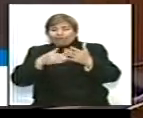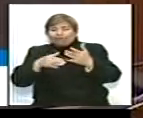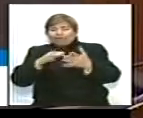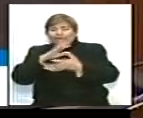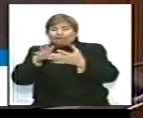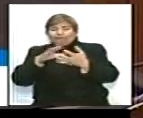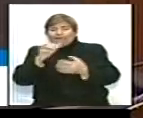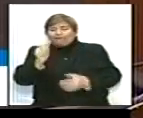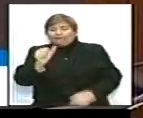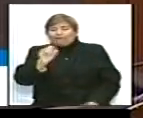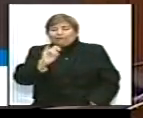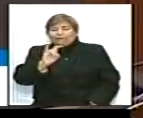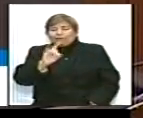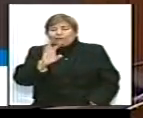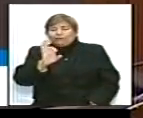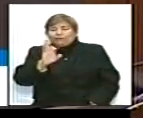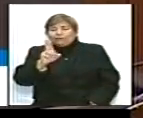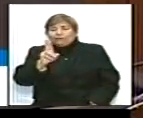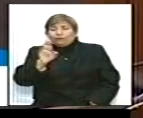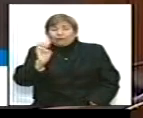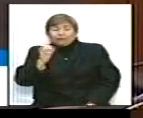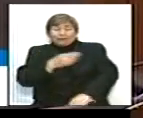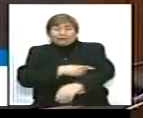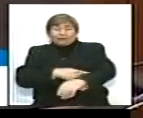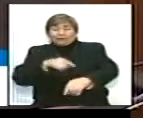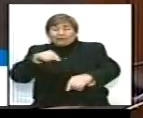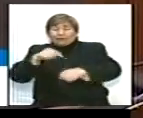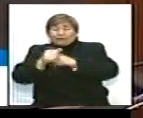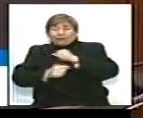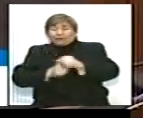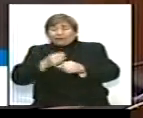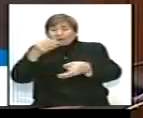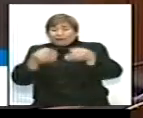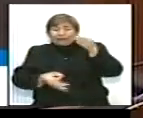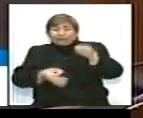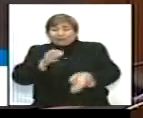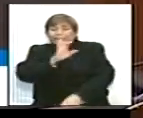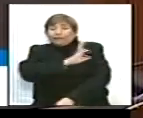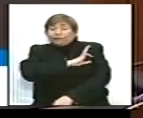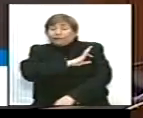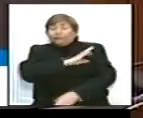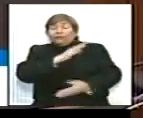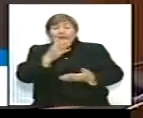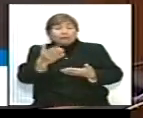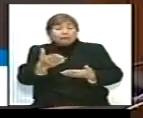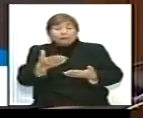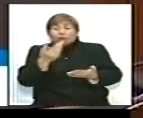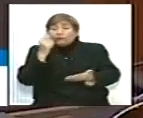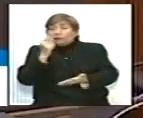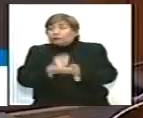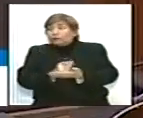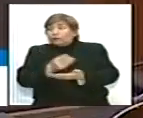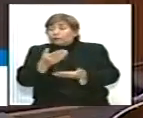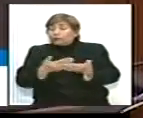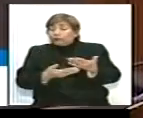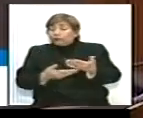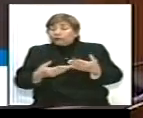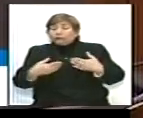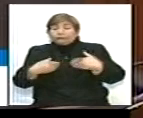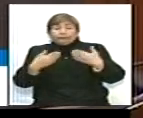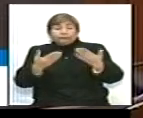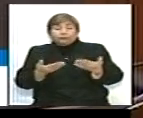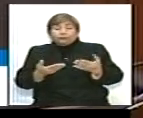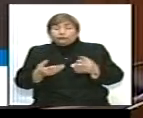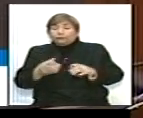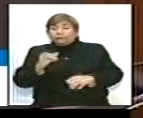de azufre permitido. En enero de este año, la Fiscalía Provincial Especializada de Prevención de Delito y Medio Ambiente